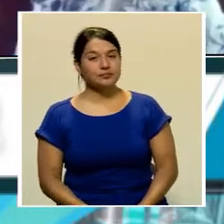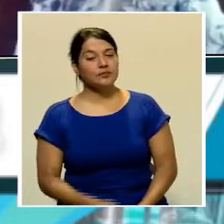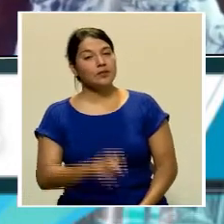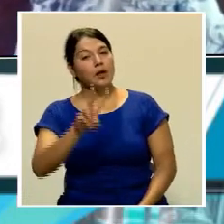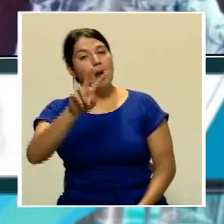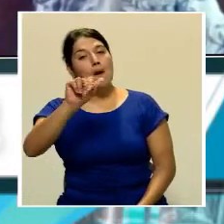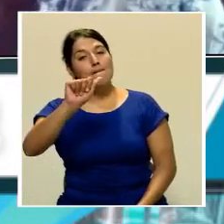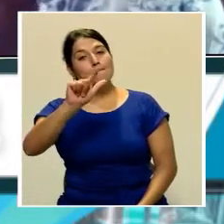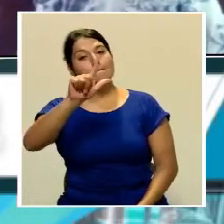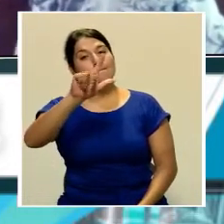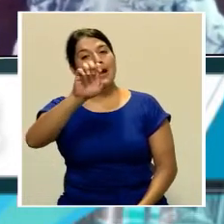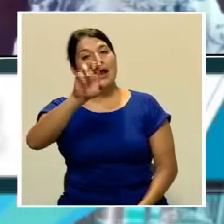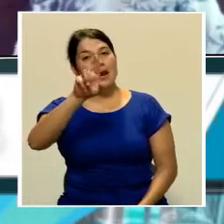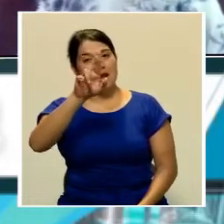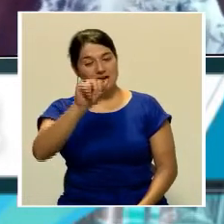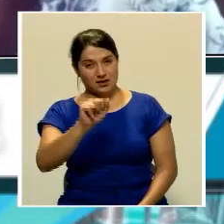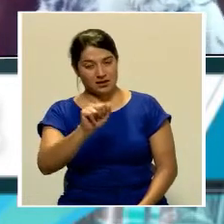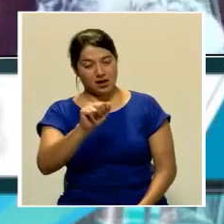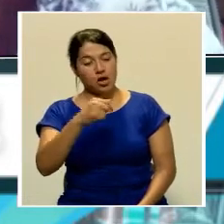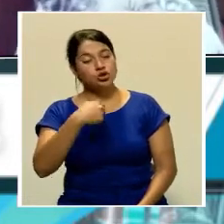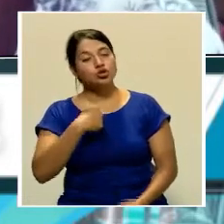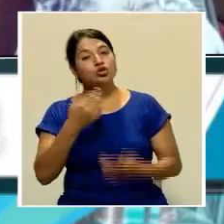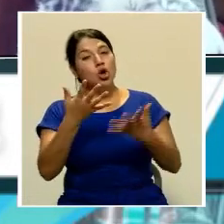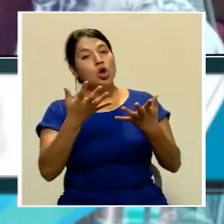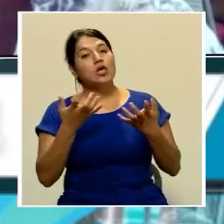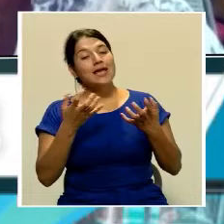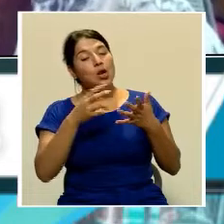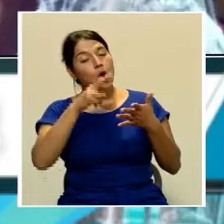Valeria, justamente sí. Ahora quería leerle